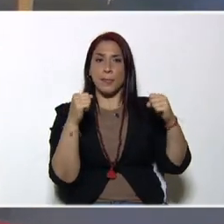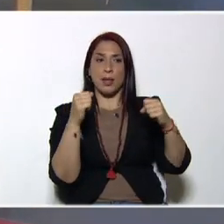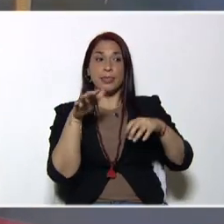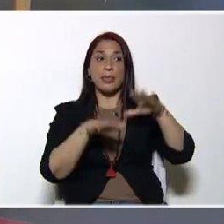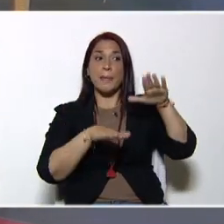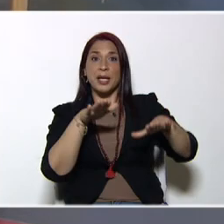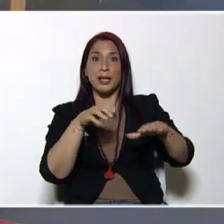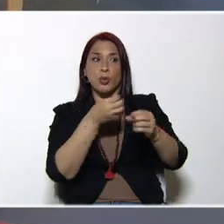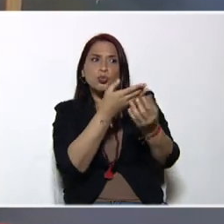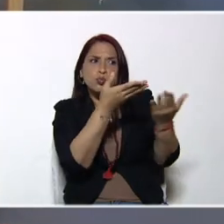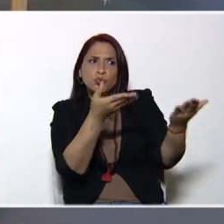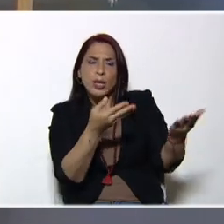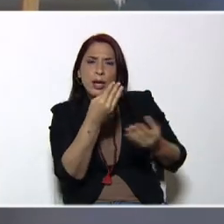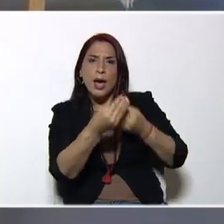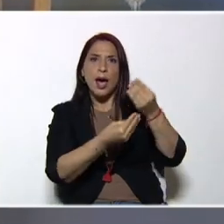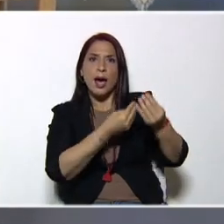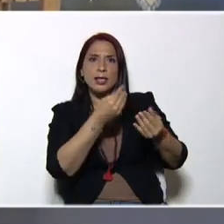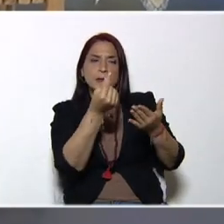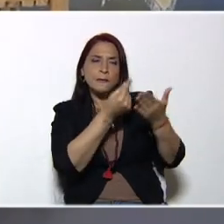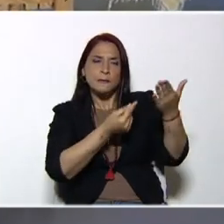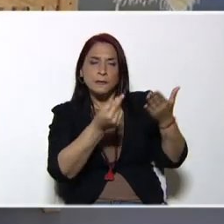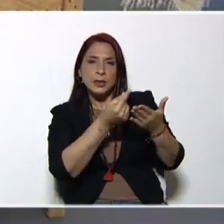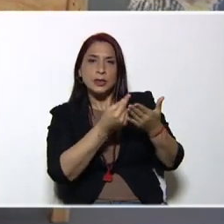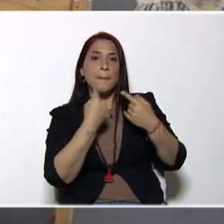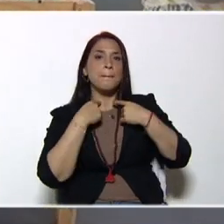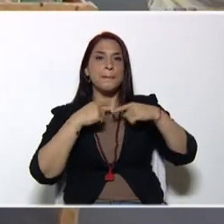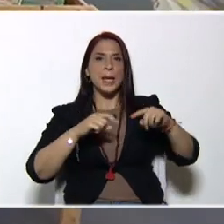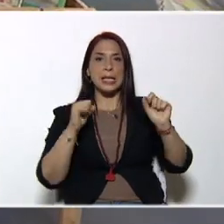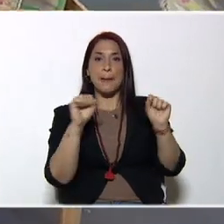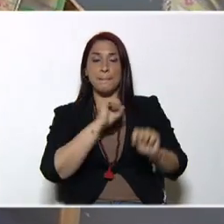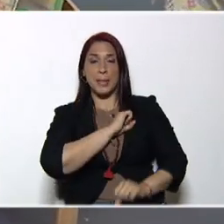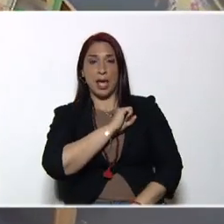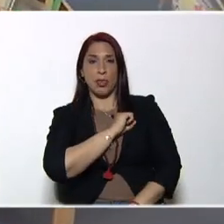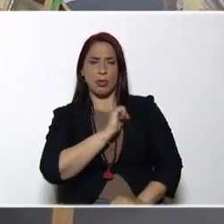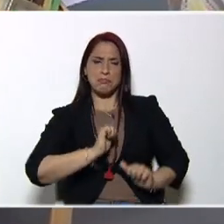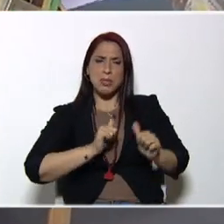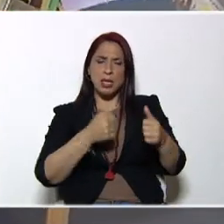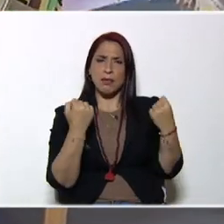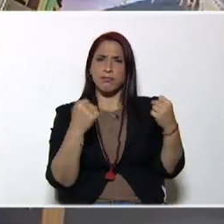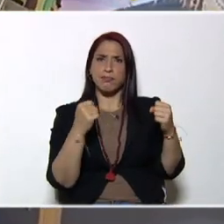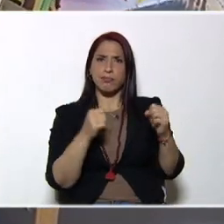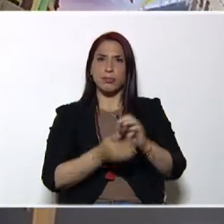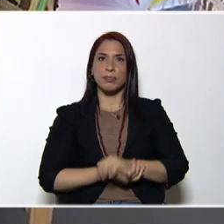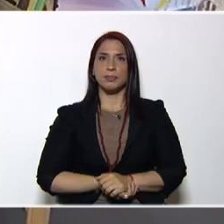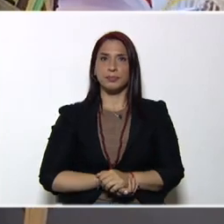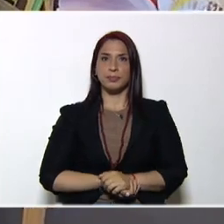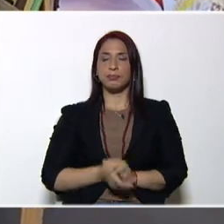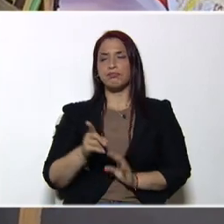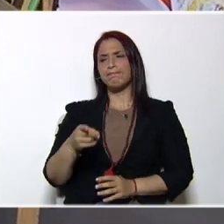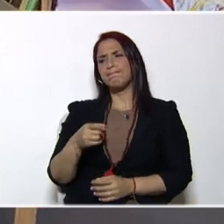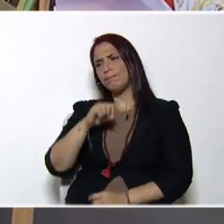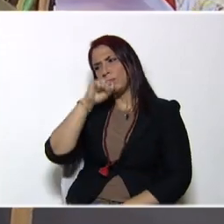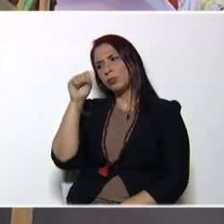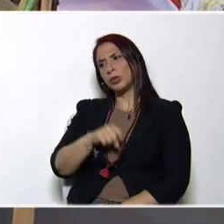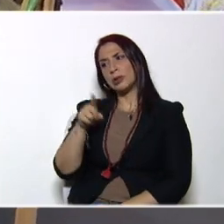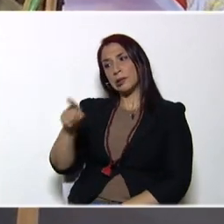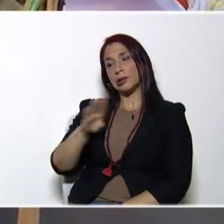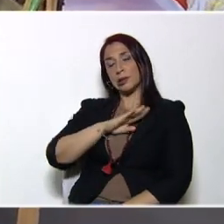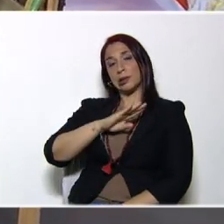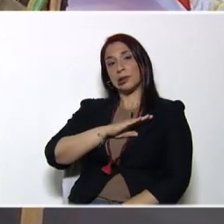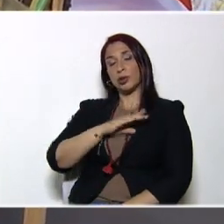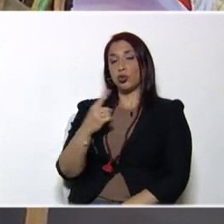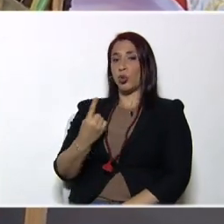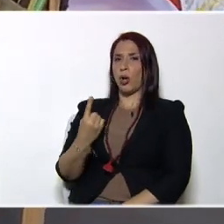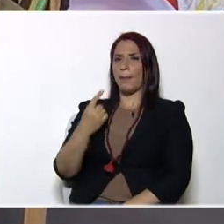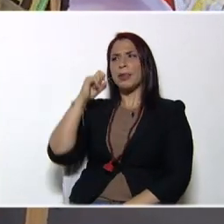depender es que ustedes agarren esa ficha, le pierdan el miedo y empiecen a ejercitar. José. Me parece fantástico que a través de este patrimonio no